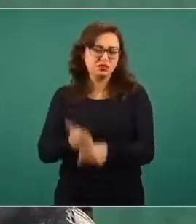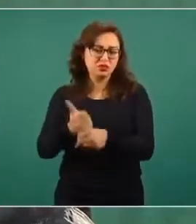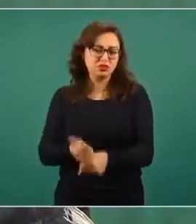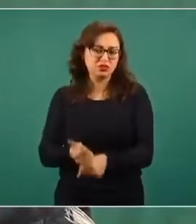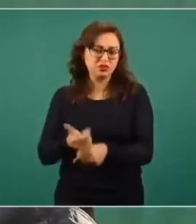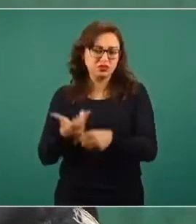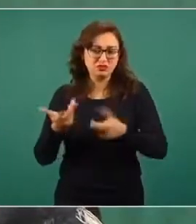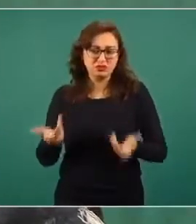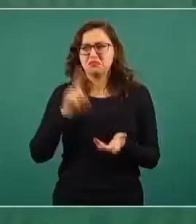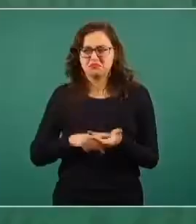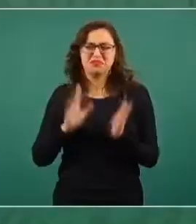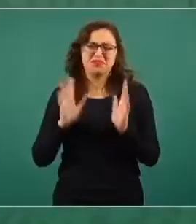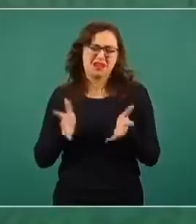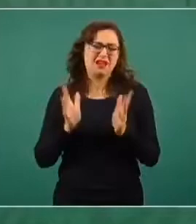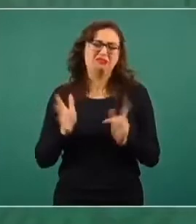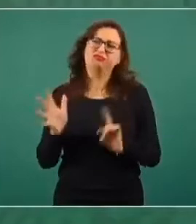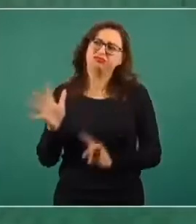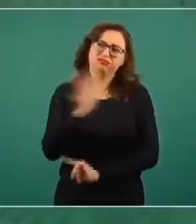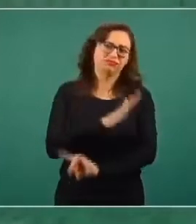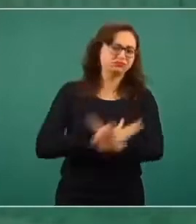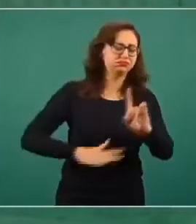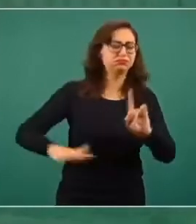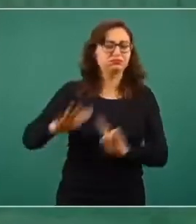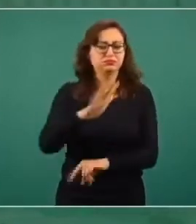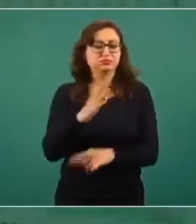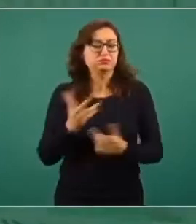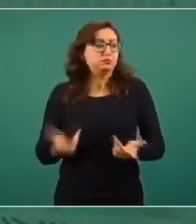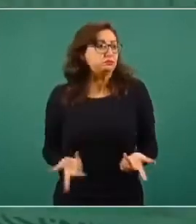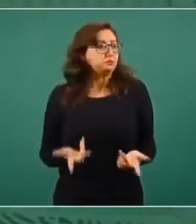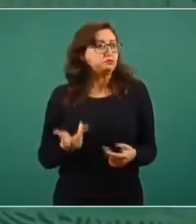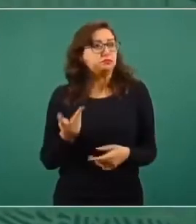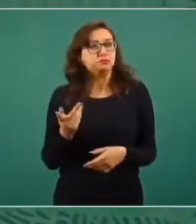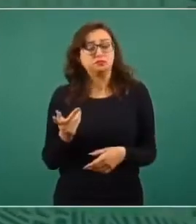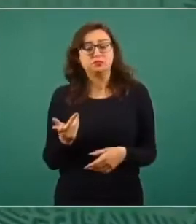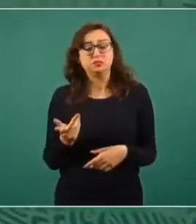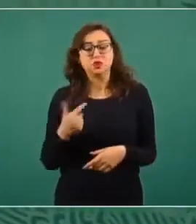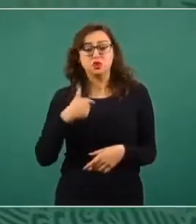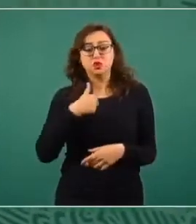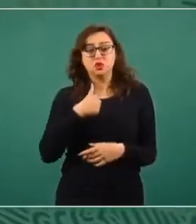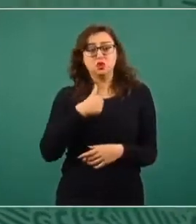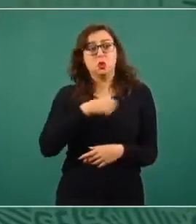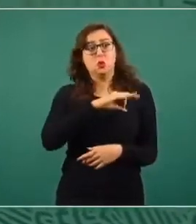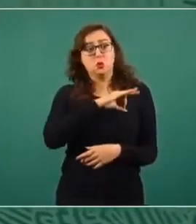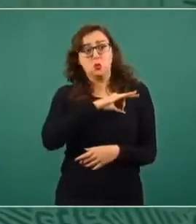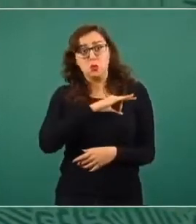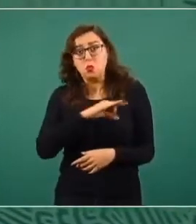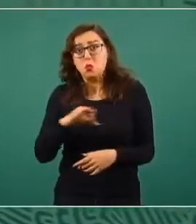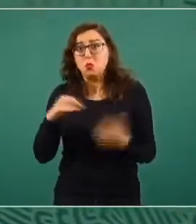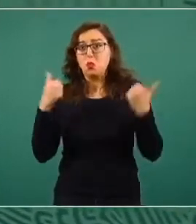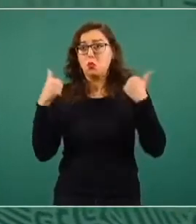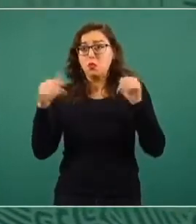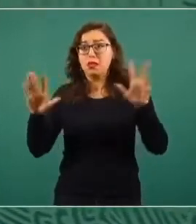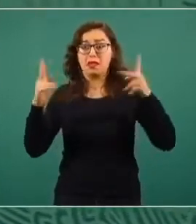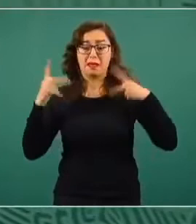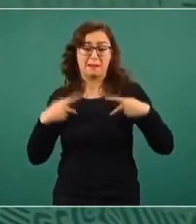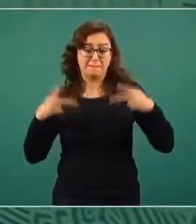cometido esta conducta. Si yo pudiera preguntarles a toda la población,